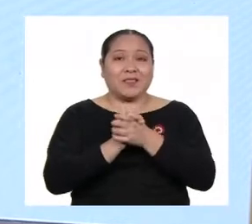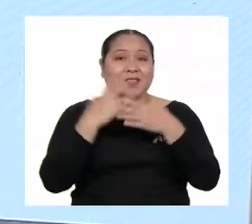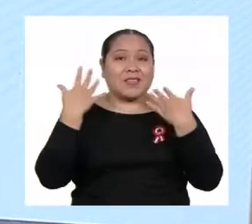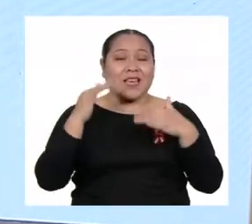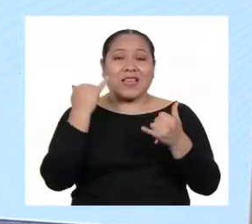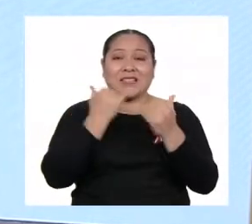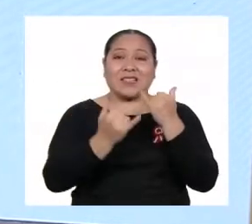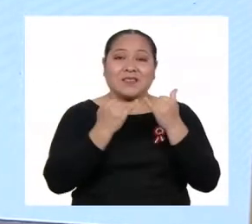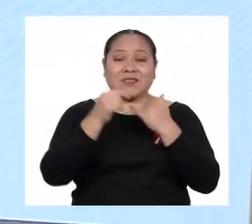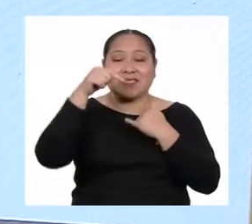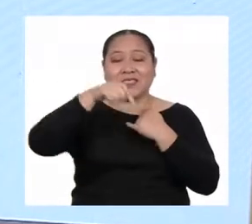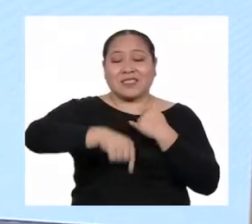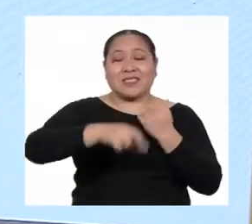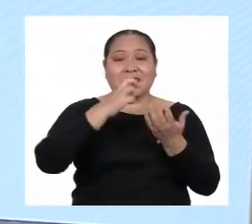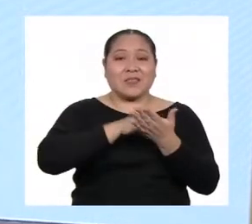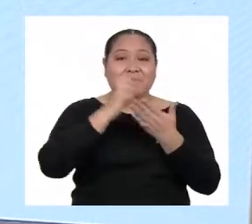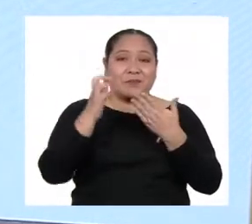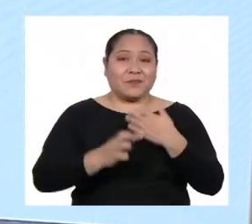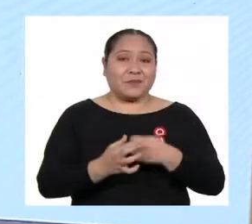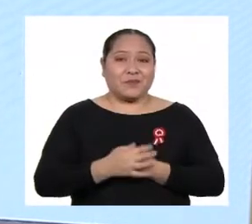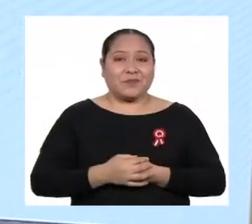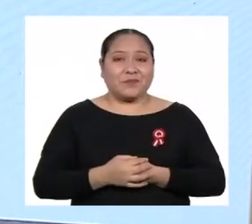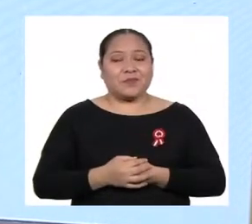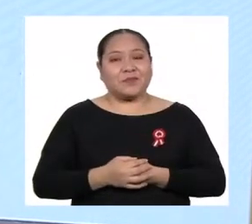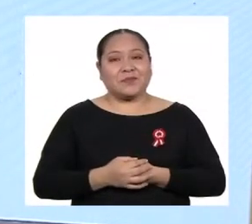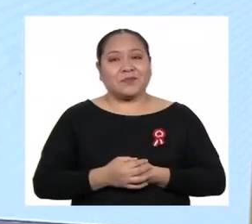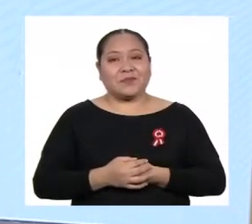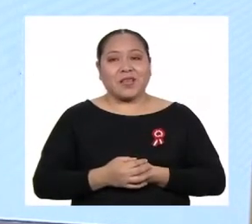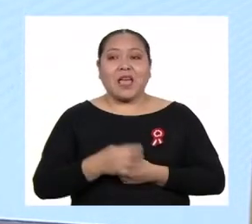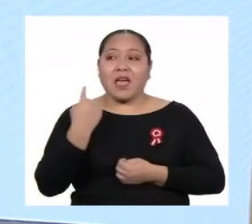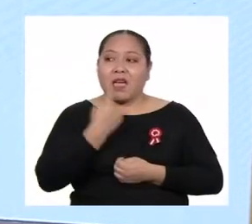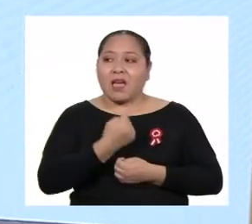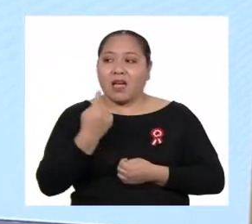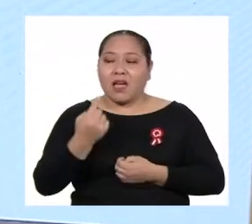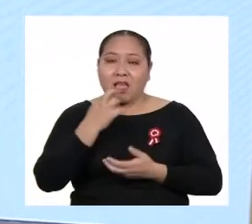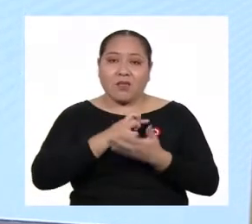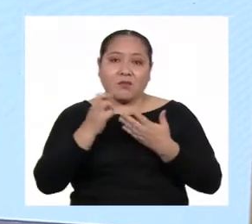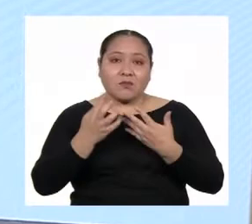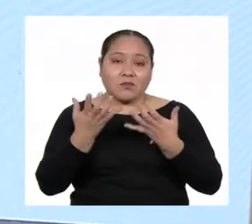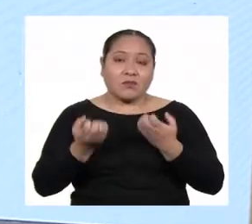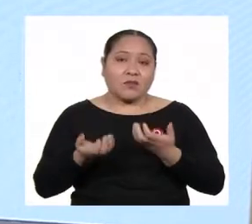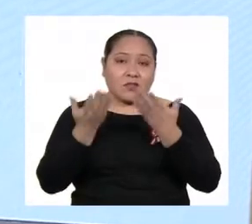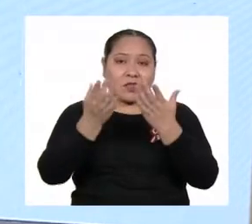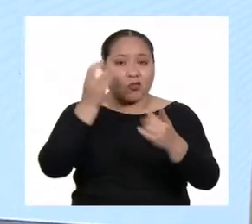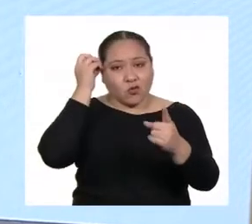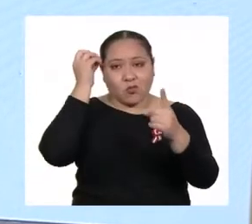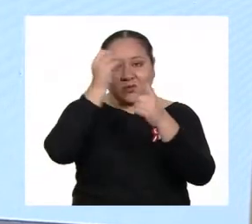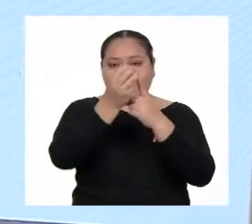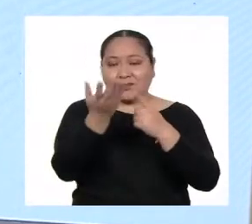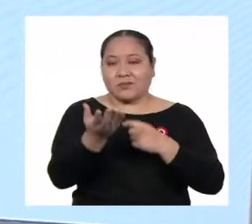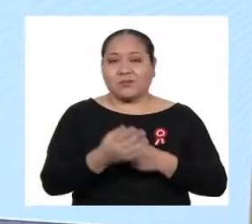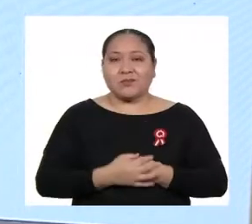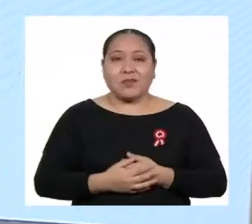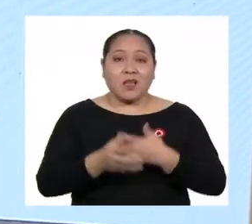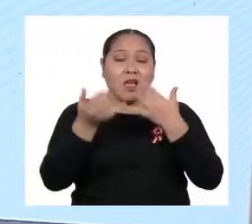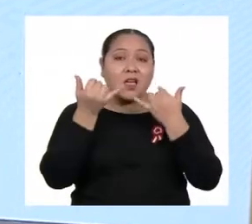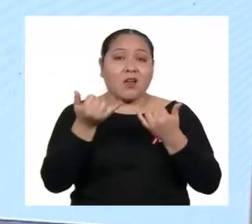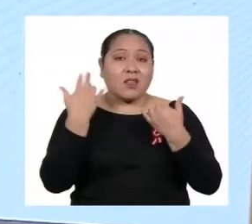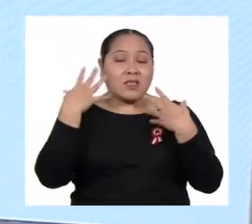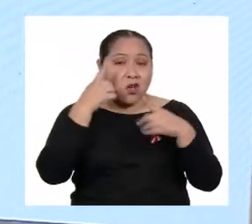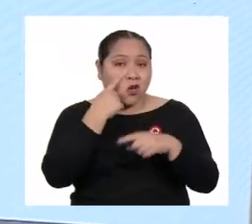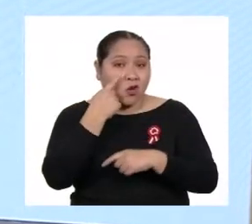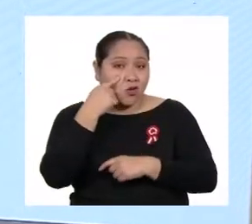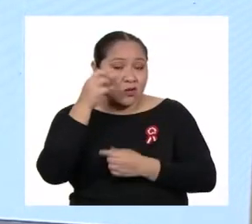hemos llegado al final del programa. Como en cada actividad, quiero dejarles un reto. Ahora que ya conocen